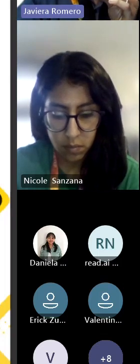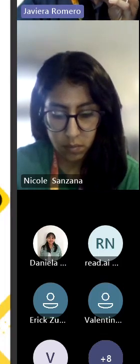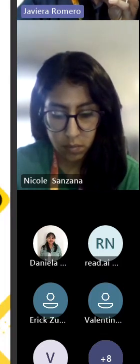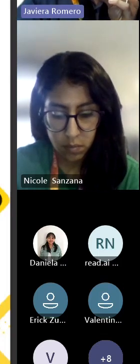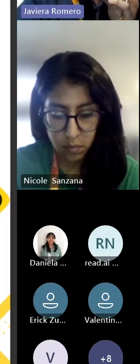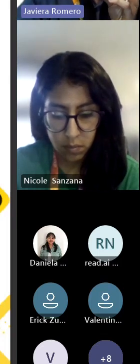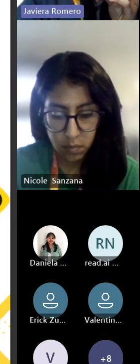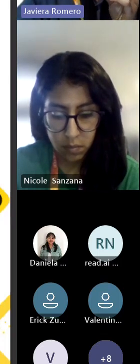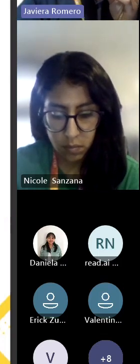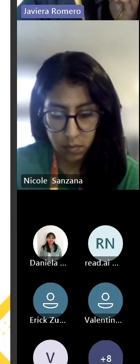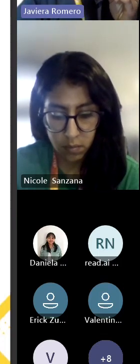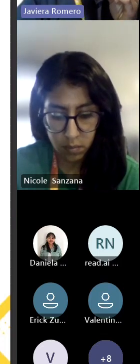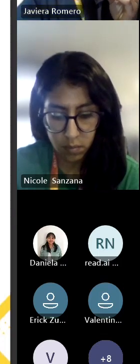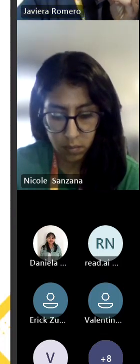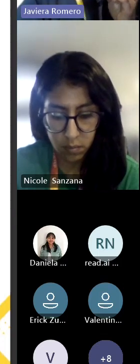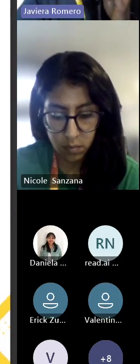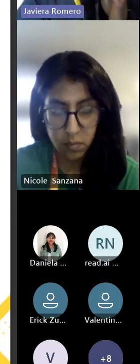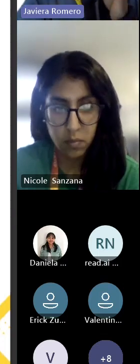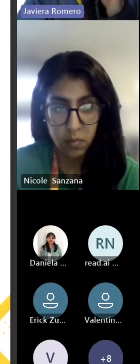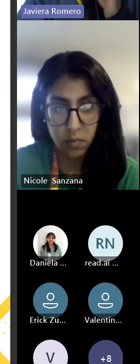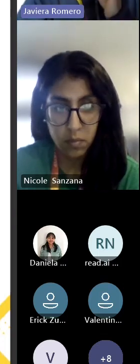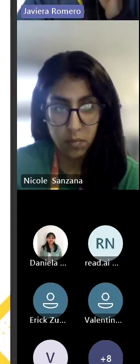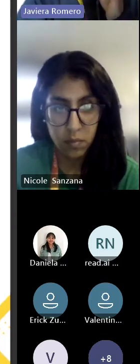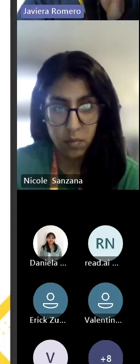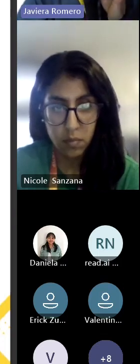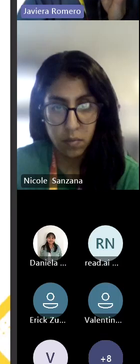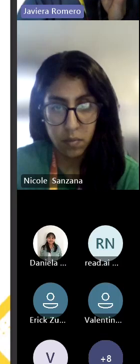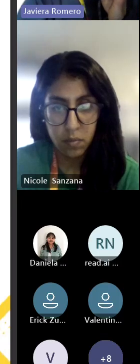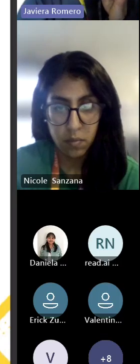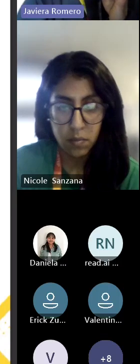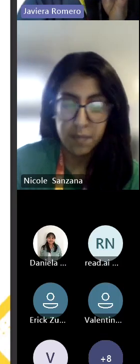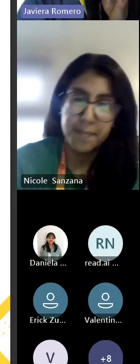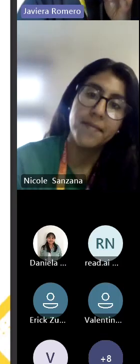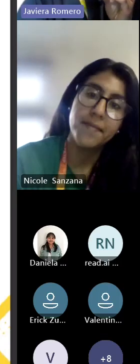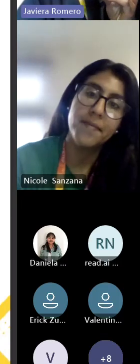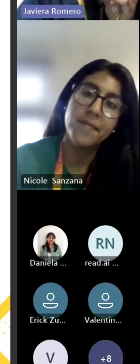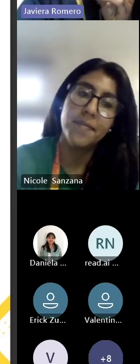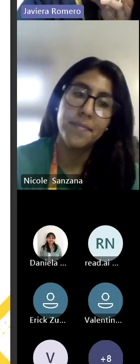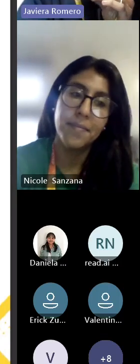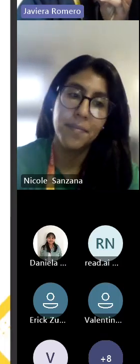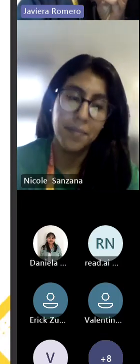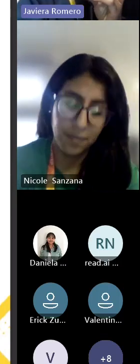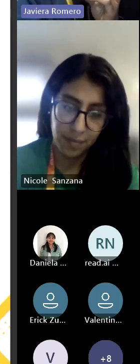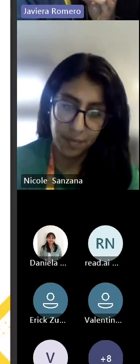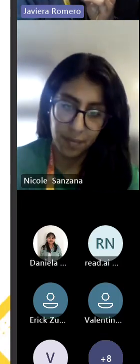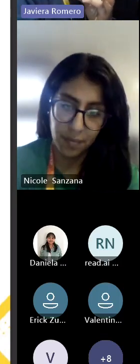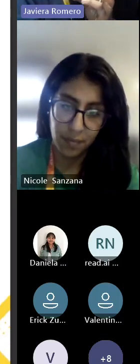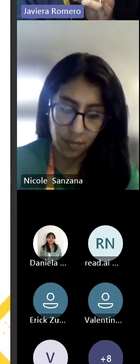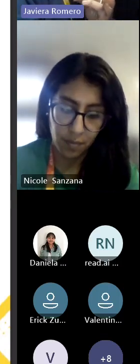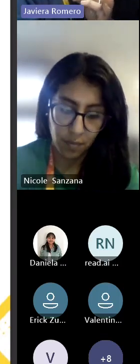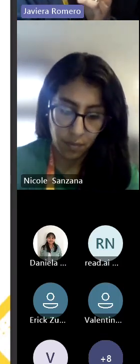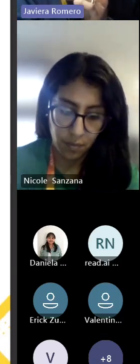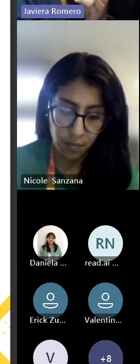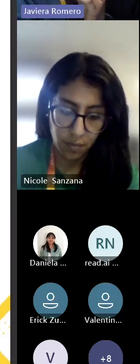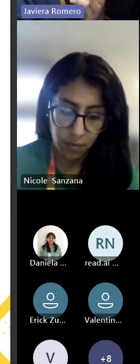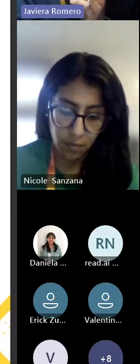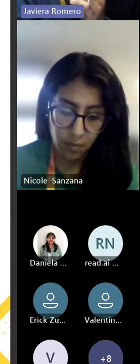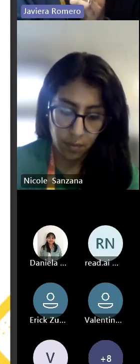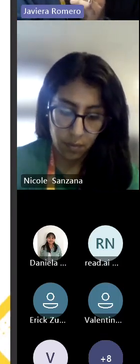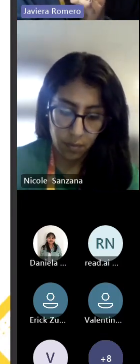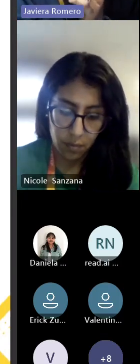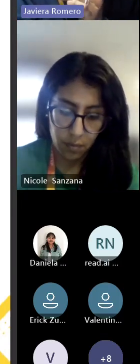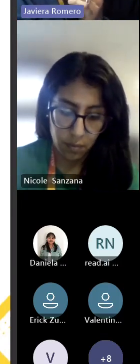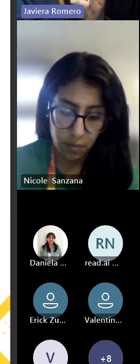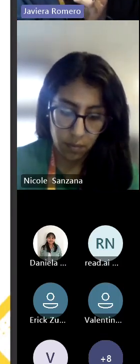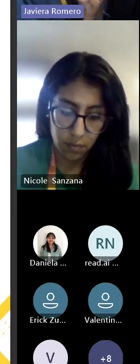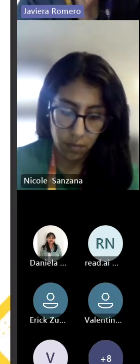etapa escolar. Bien, y aquí pasamos al tema central, ¿cierto?, que tiene que ver con la prevención de la